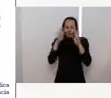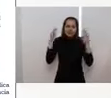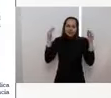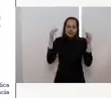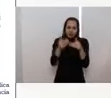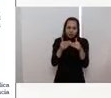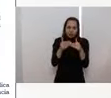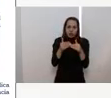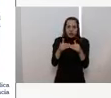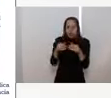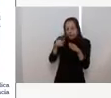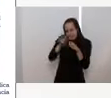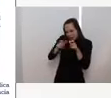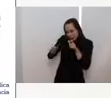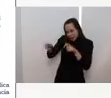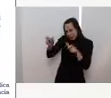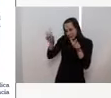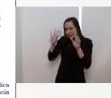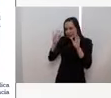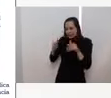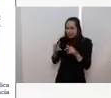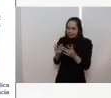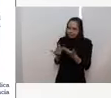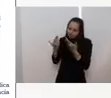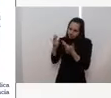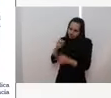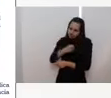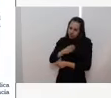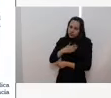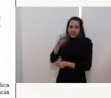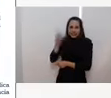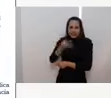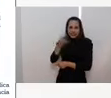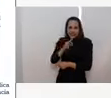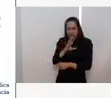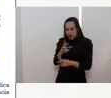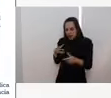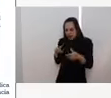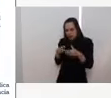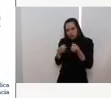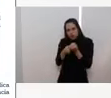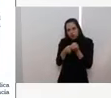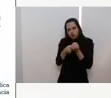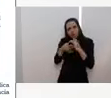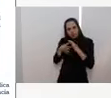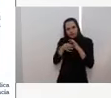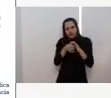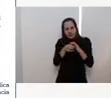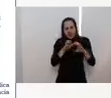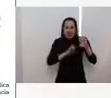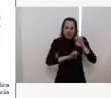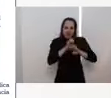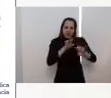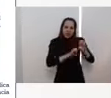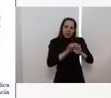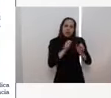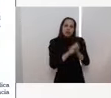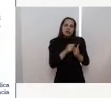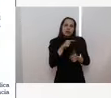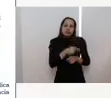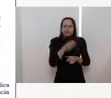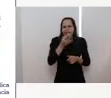segura y oportuna y siempre con la compañía del sector defensa que nos ha asesorado en diferentes momentos